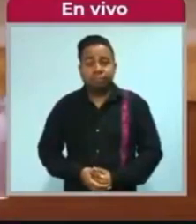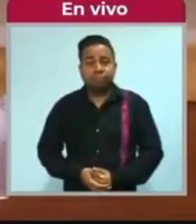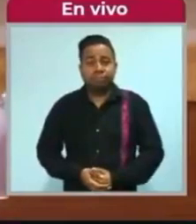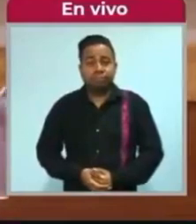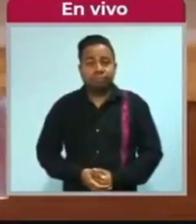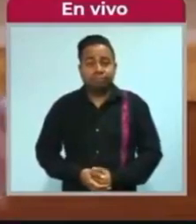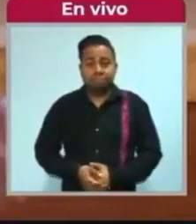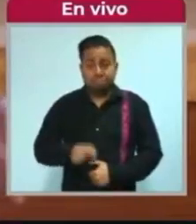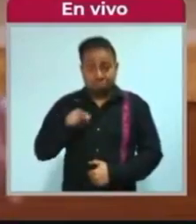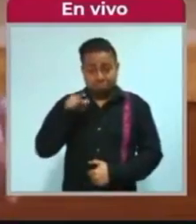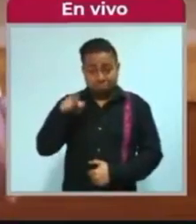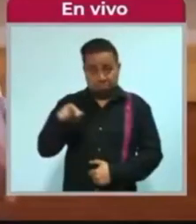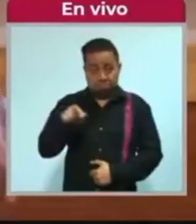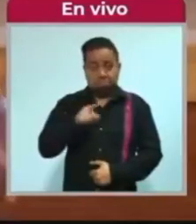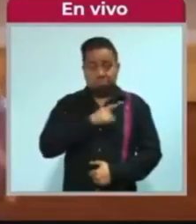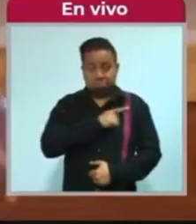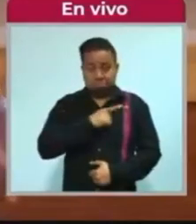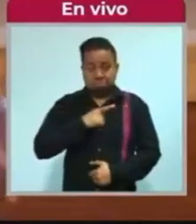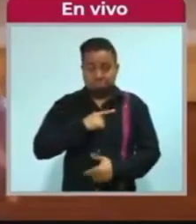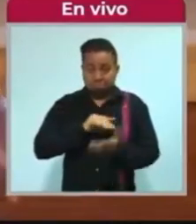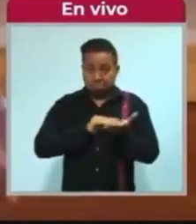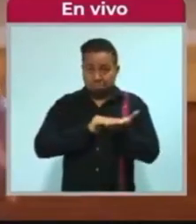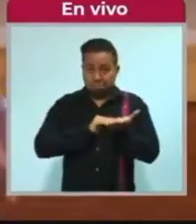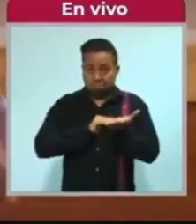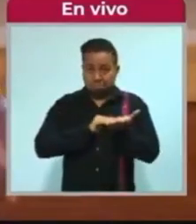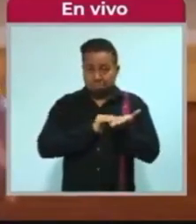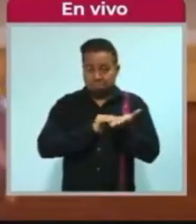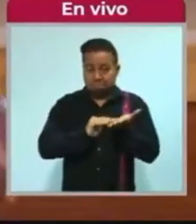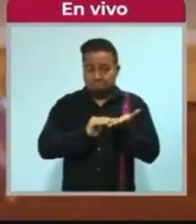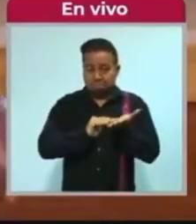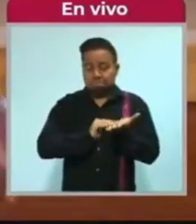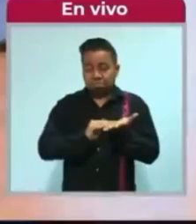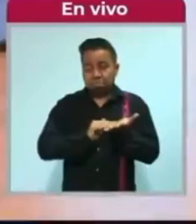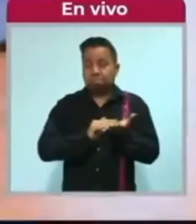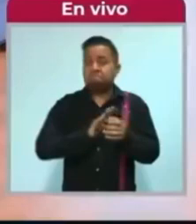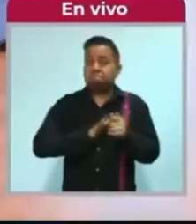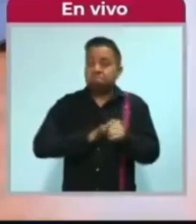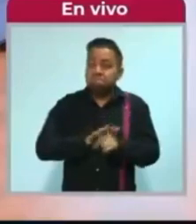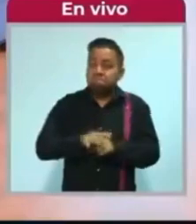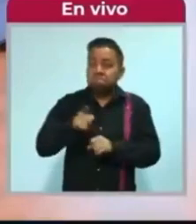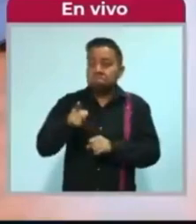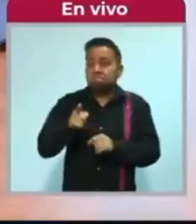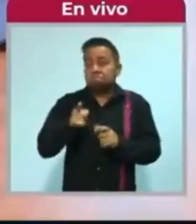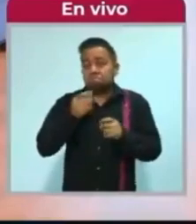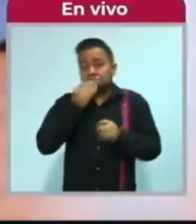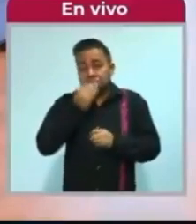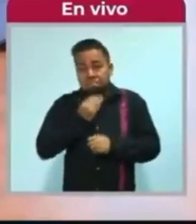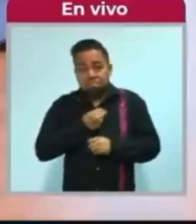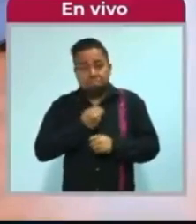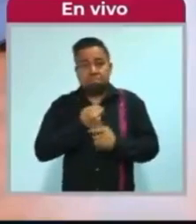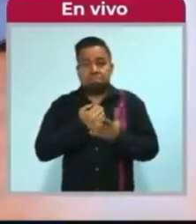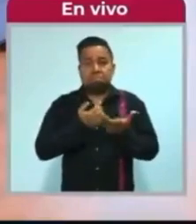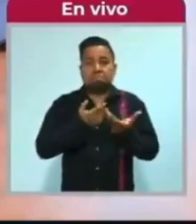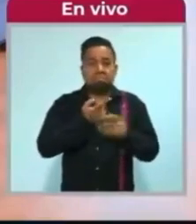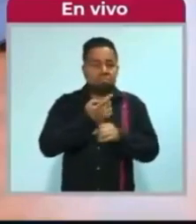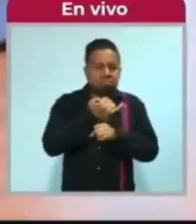y solventar todo lo que tiene que solventar en las